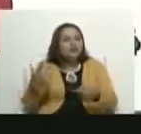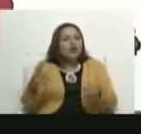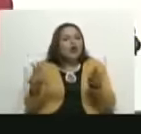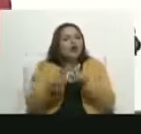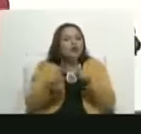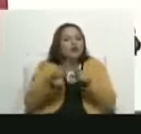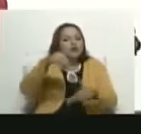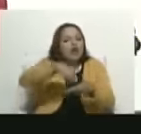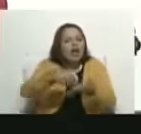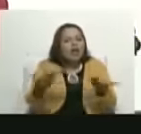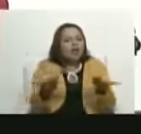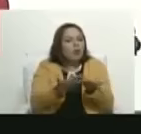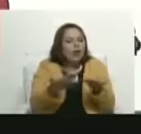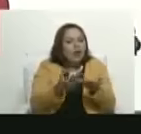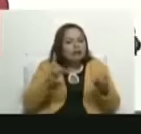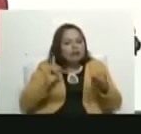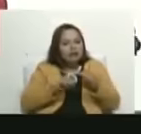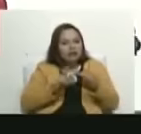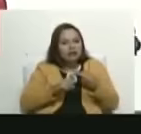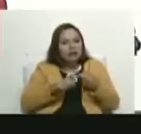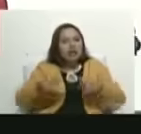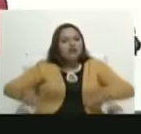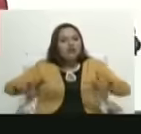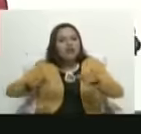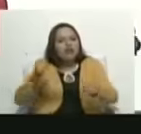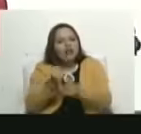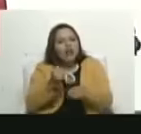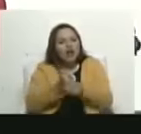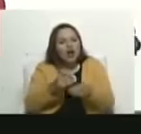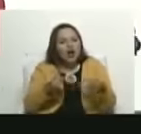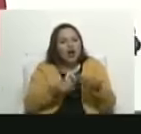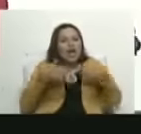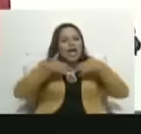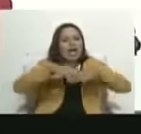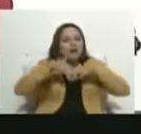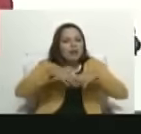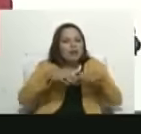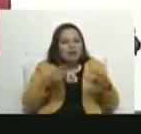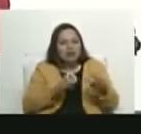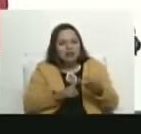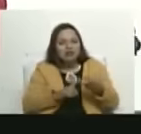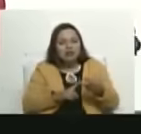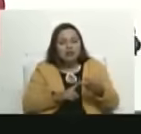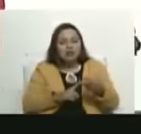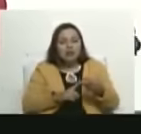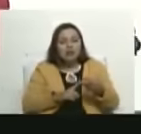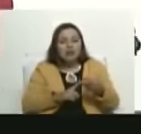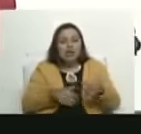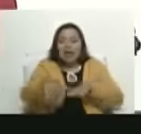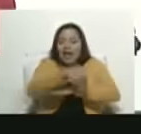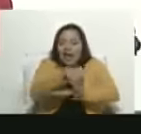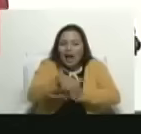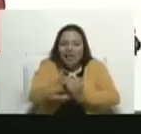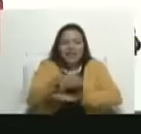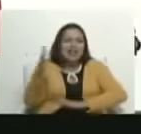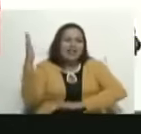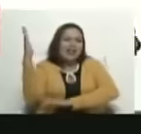las escuelas, en los sitios de trabajo, en las fábricas, en las empresas, en las calles, en las